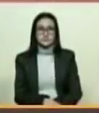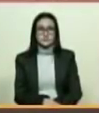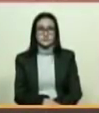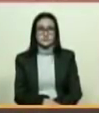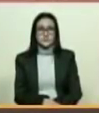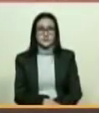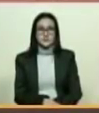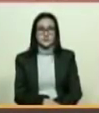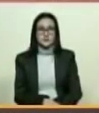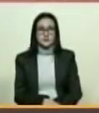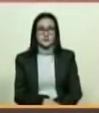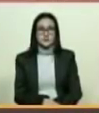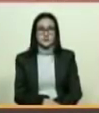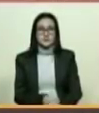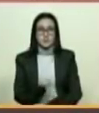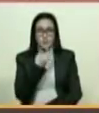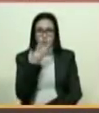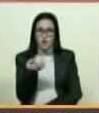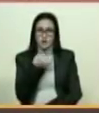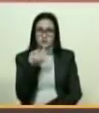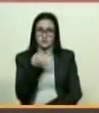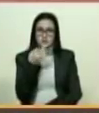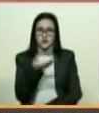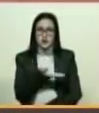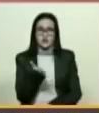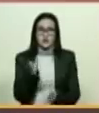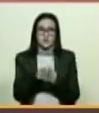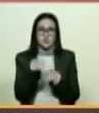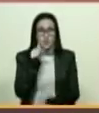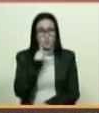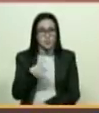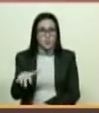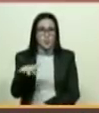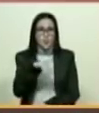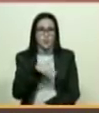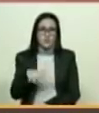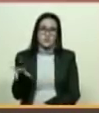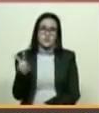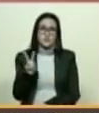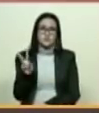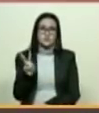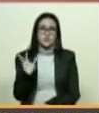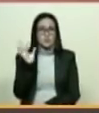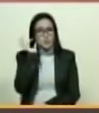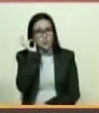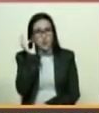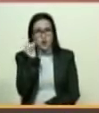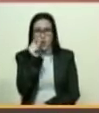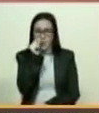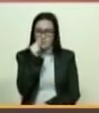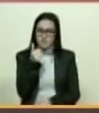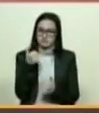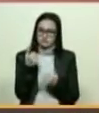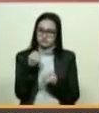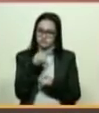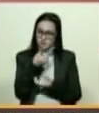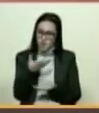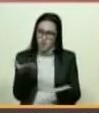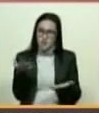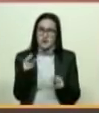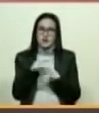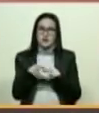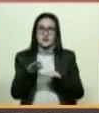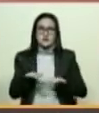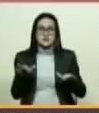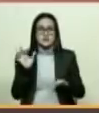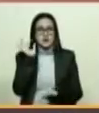Muy buenas tardes a todo el pueblo de Venezuela, sus mujeres, sus hombres de bien, las niñas y niños